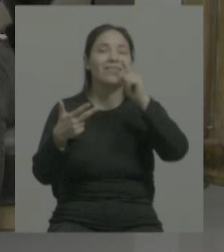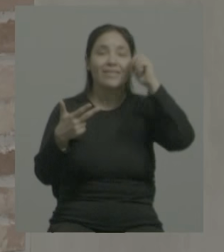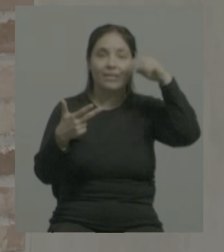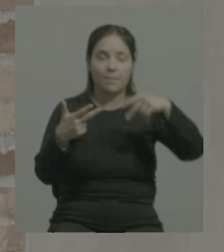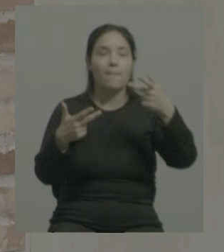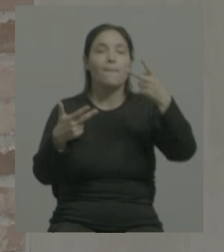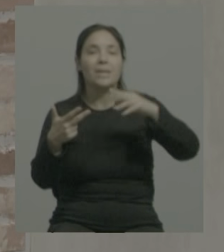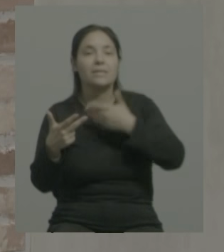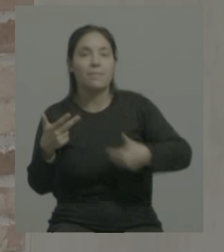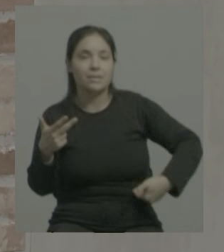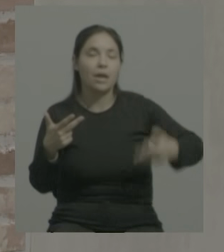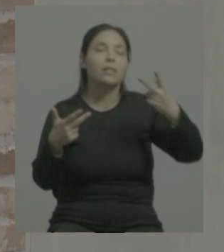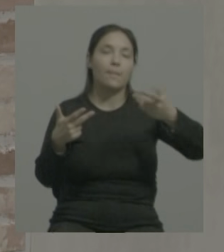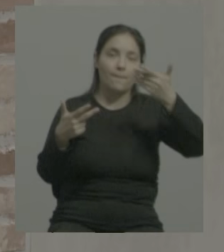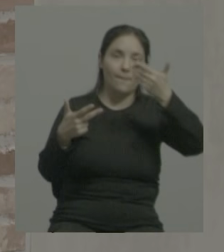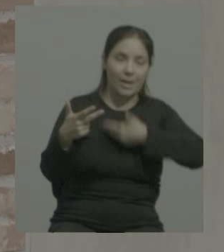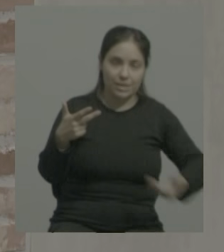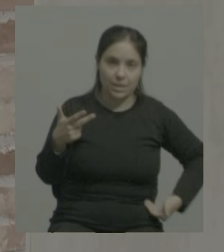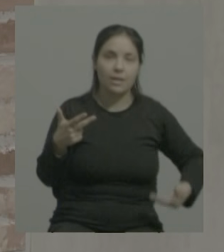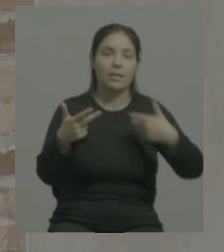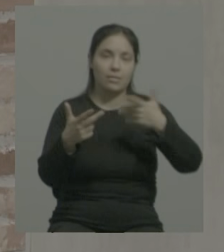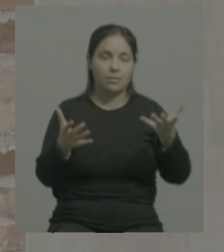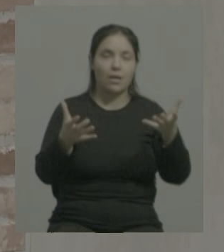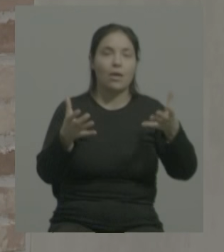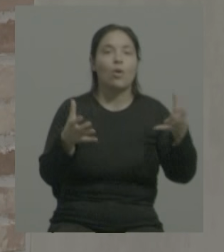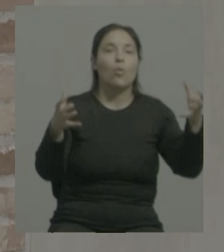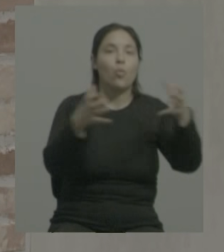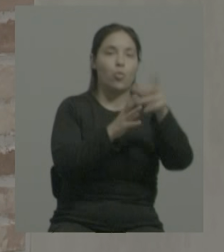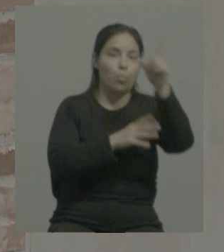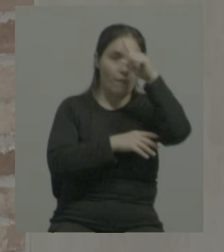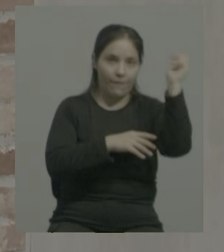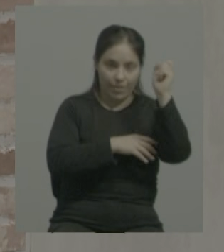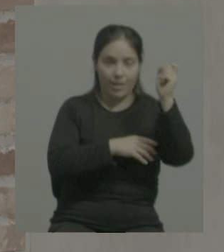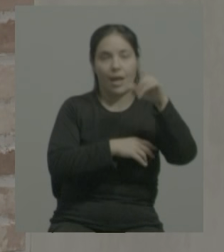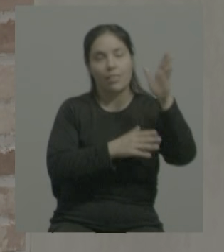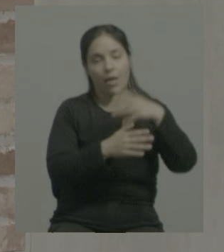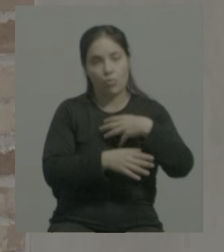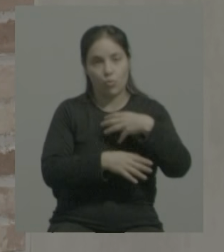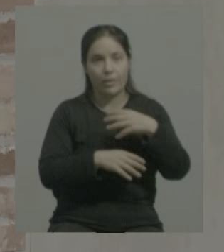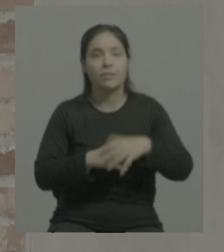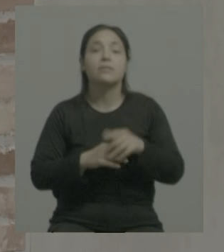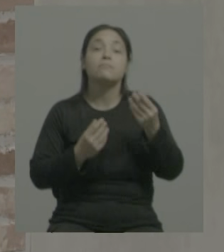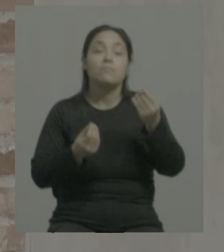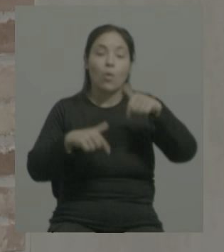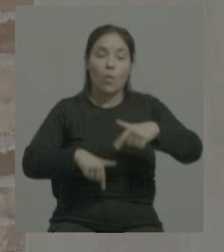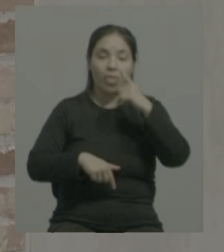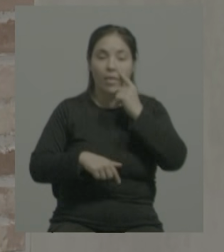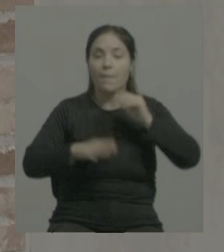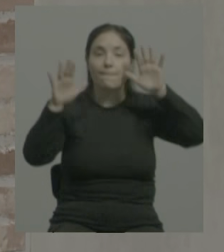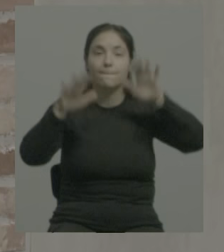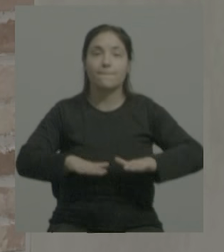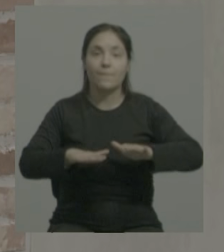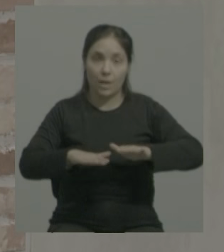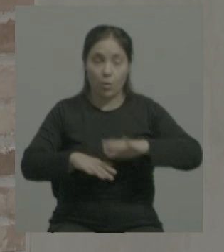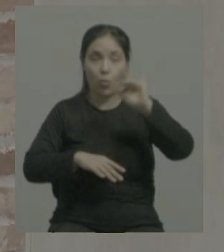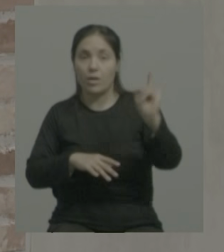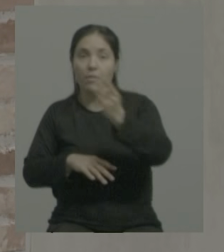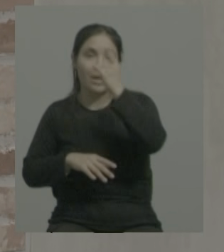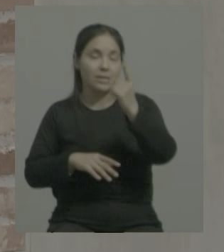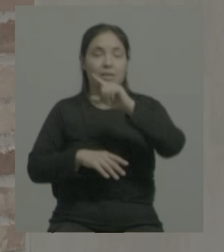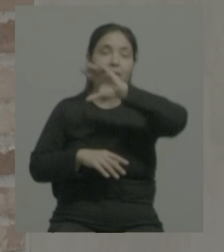de Cuyo, aquí con nosotros para reflejar un poco lo que está sucediendo en esta jornada de medida de fuerza, de paro en las universidades de